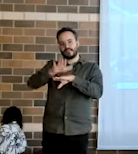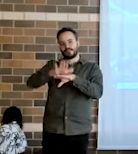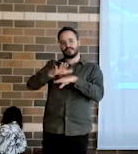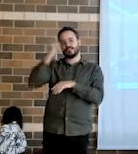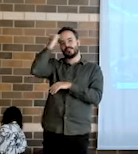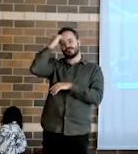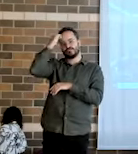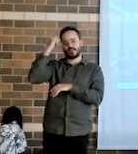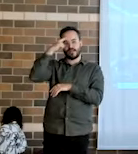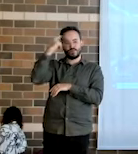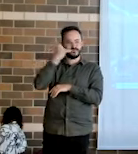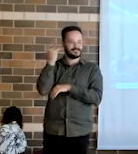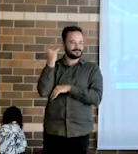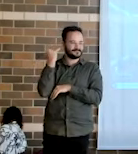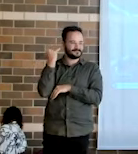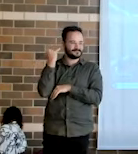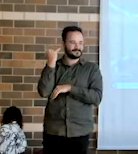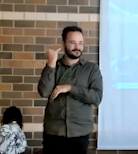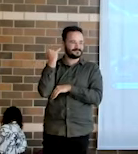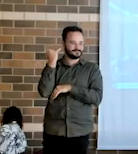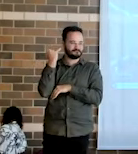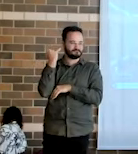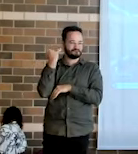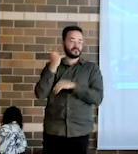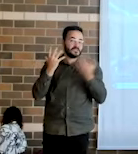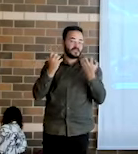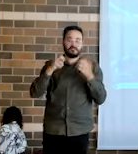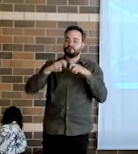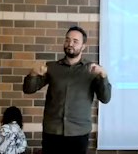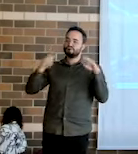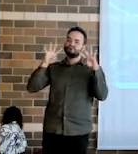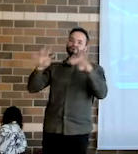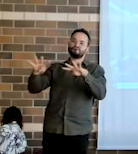y a las 5 de la tarde la profesora Luisa Naranjo.